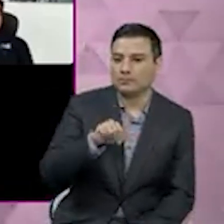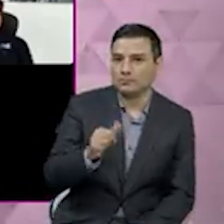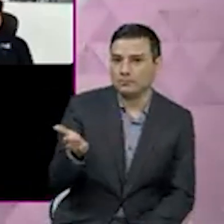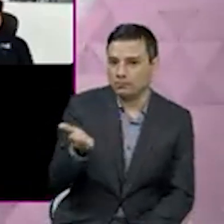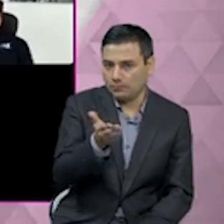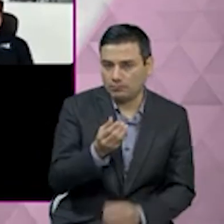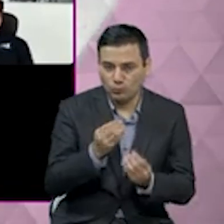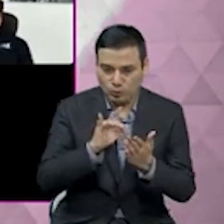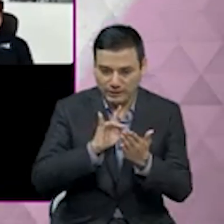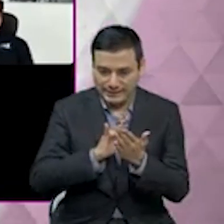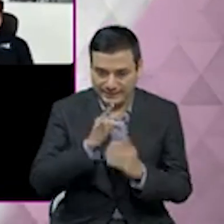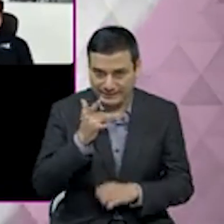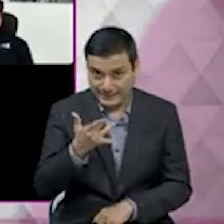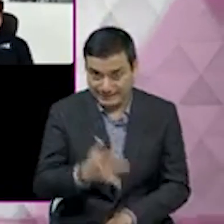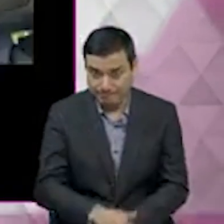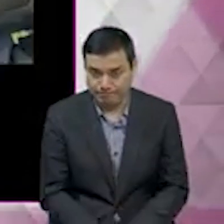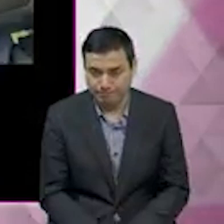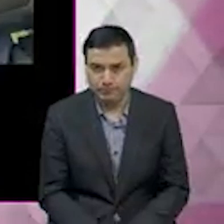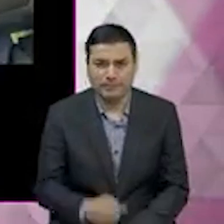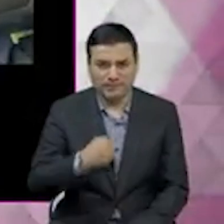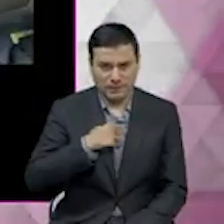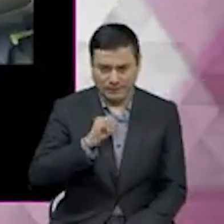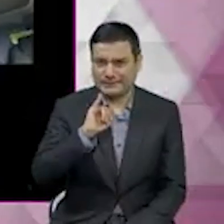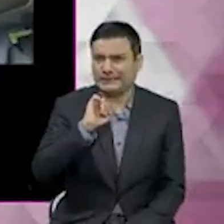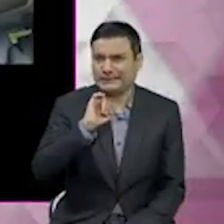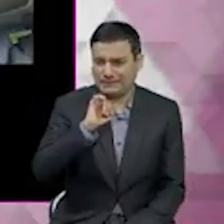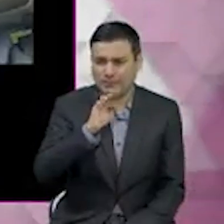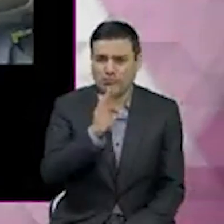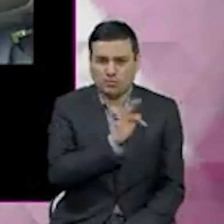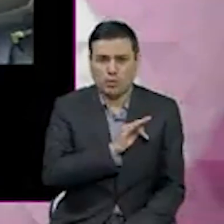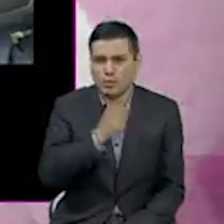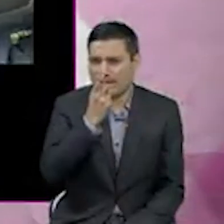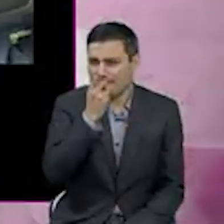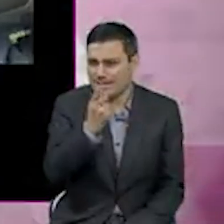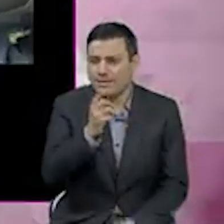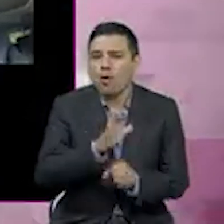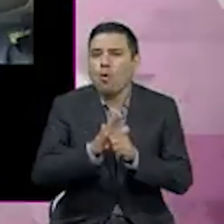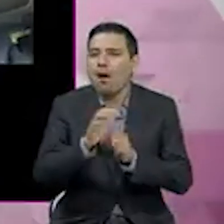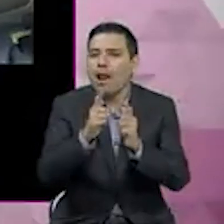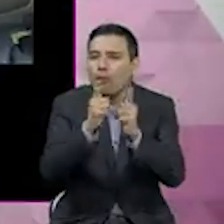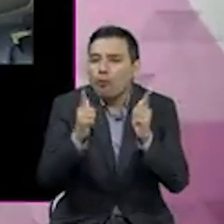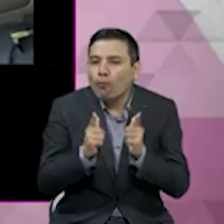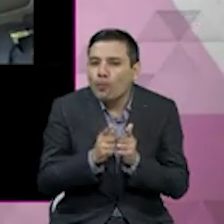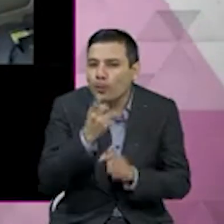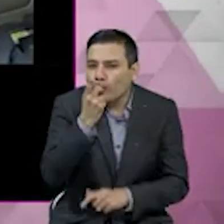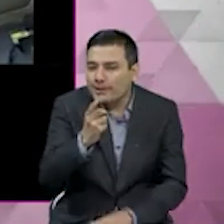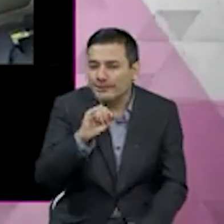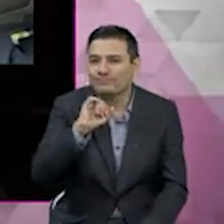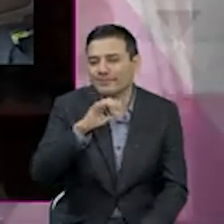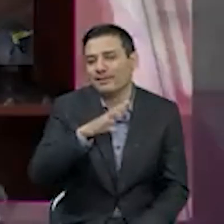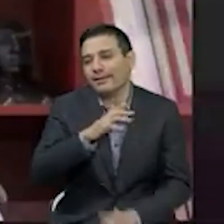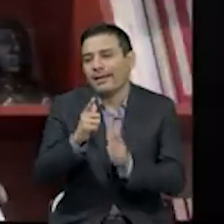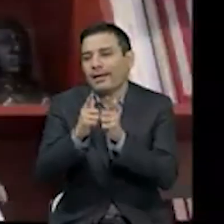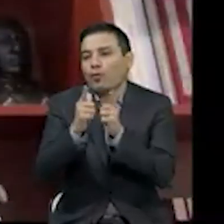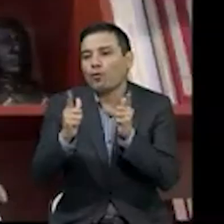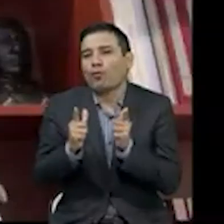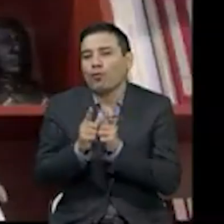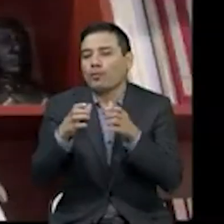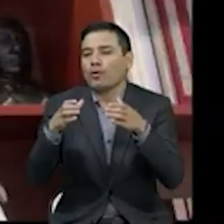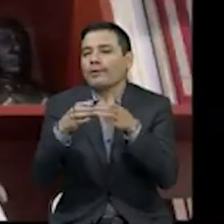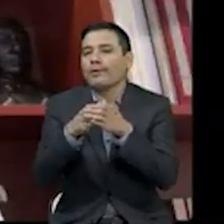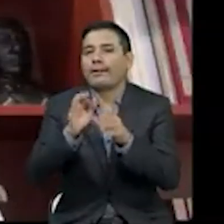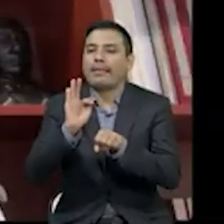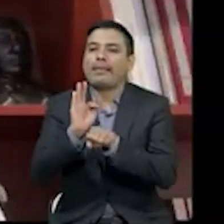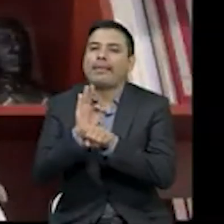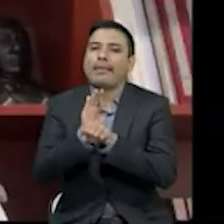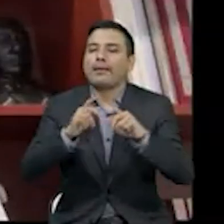Sí, muchas gracias. Yo sí puedo aclarar a qué bandos se refiere. O sea, hay un bando a favor del pueblo,